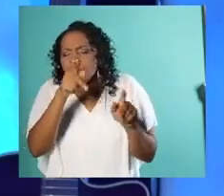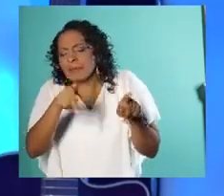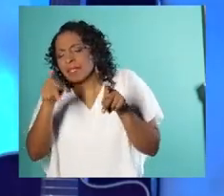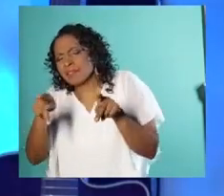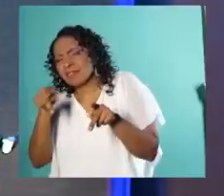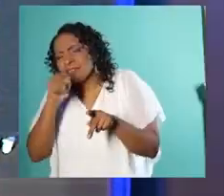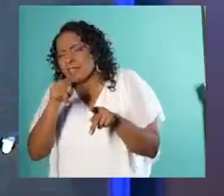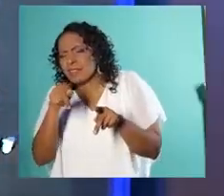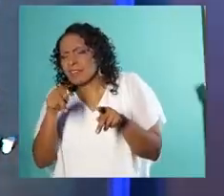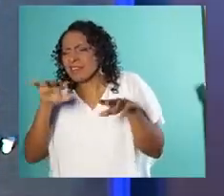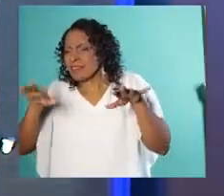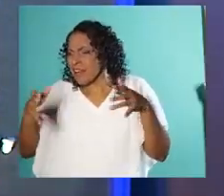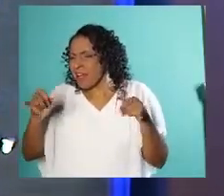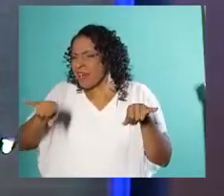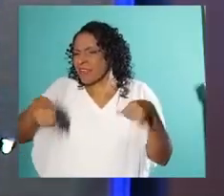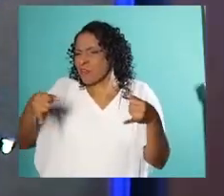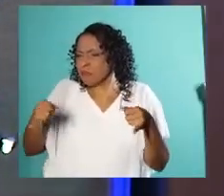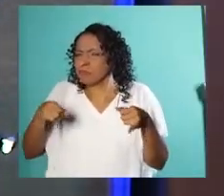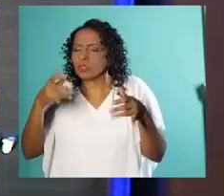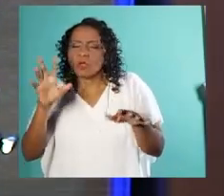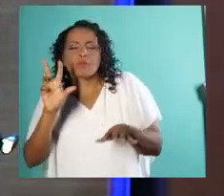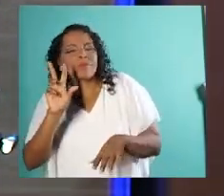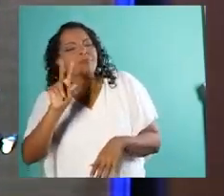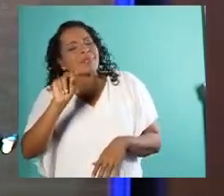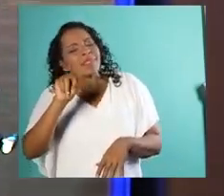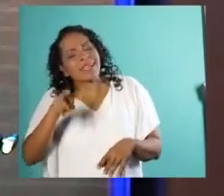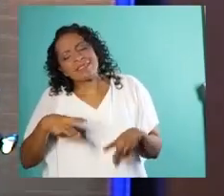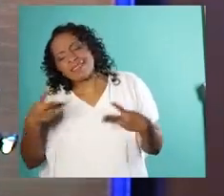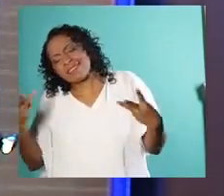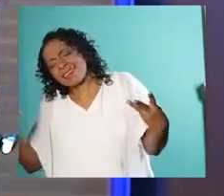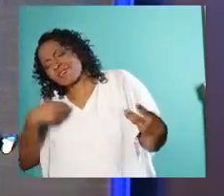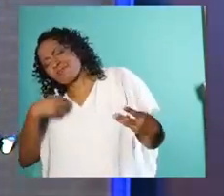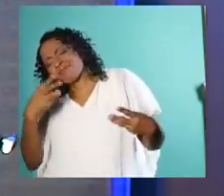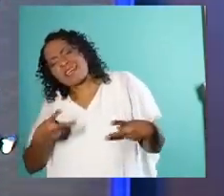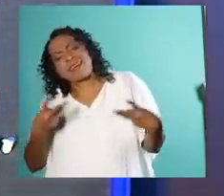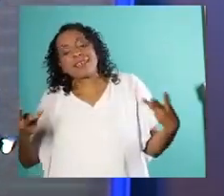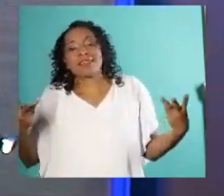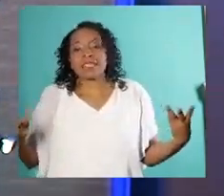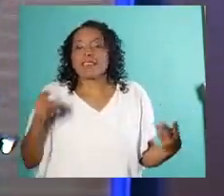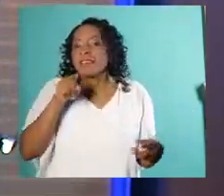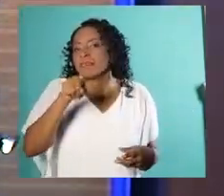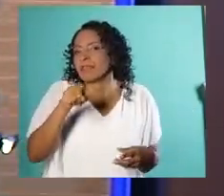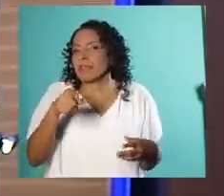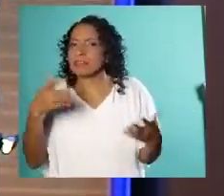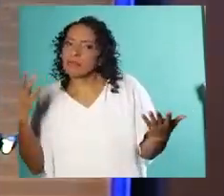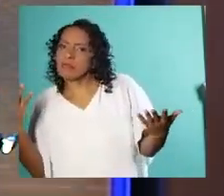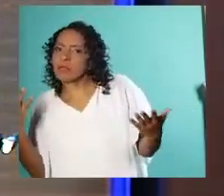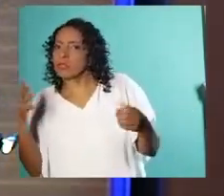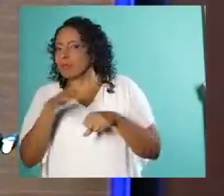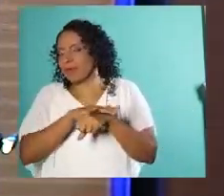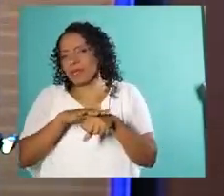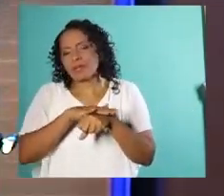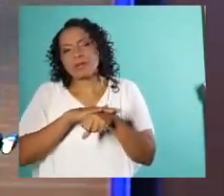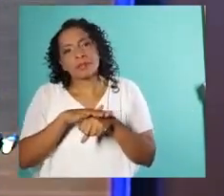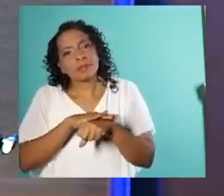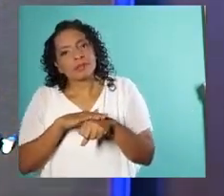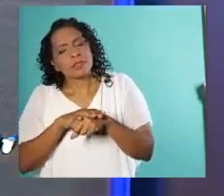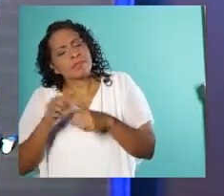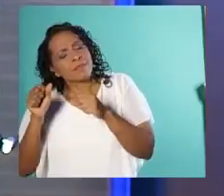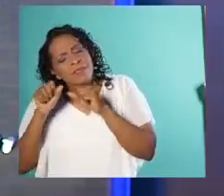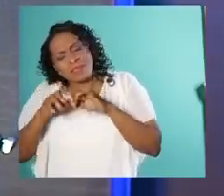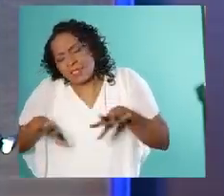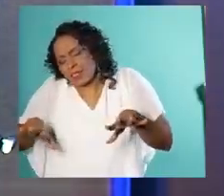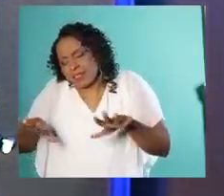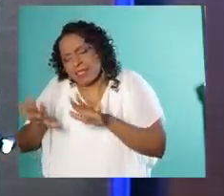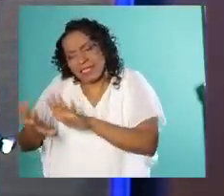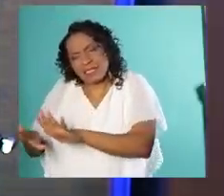por necesidad, yo no soy tu mercancía, esto no es ningún favor. Ya dejemos esto